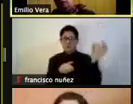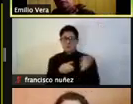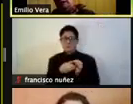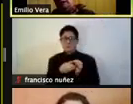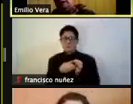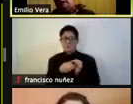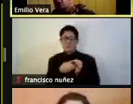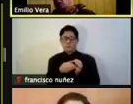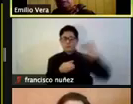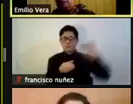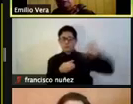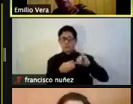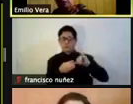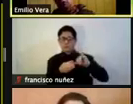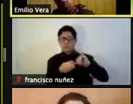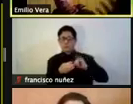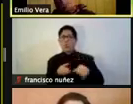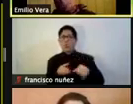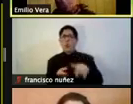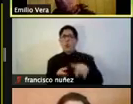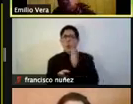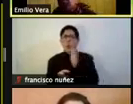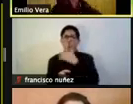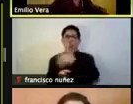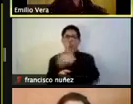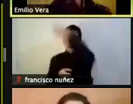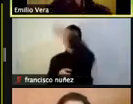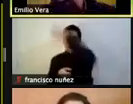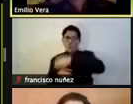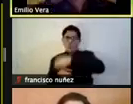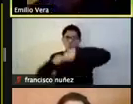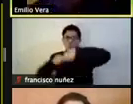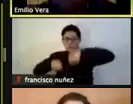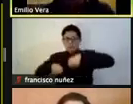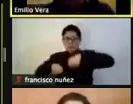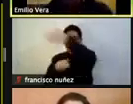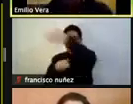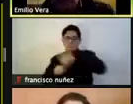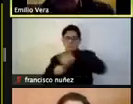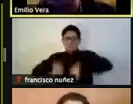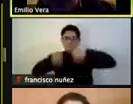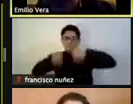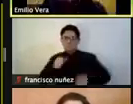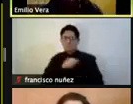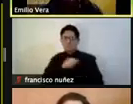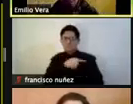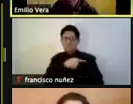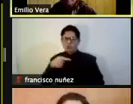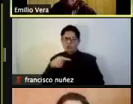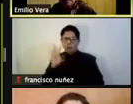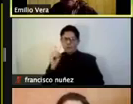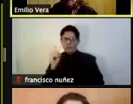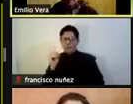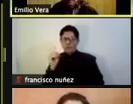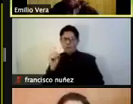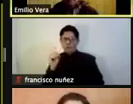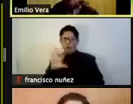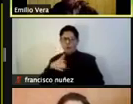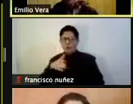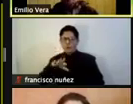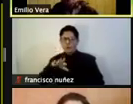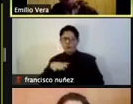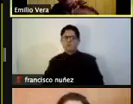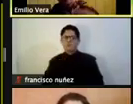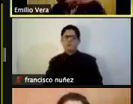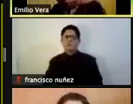usa aire comprimido a alta presión, 150 atmósferas más o menos. Y se usan no uno, sino